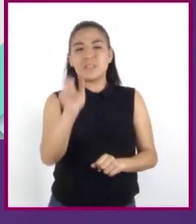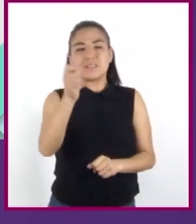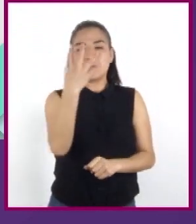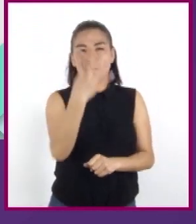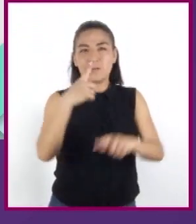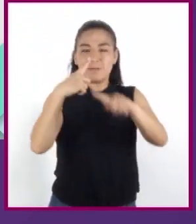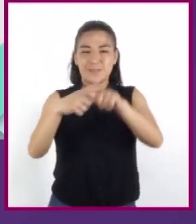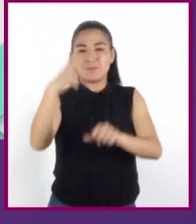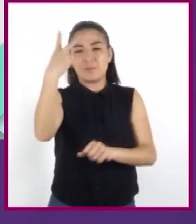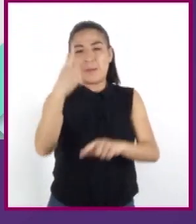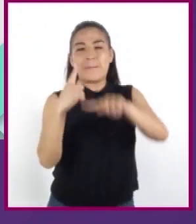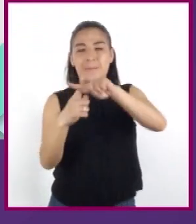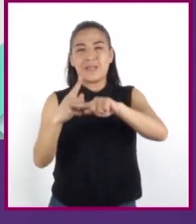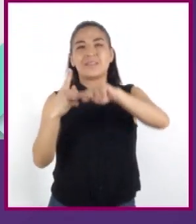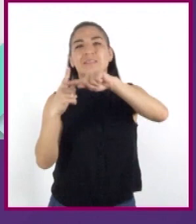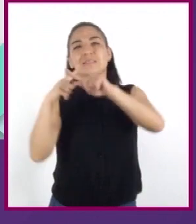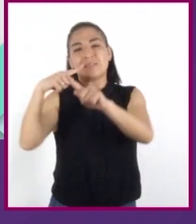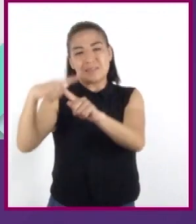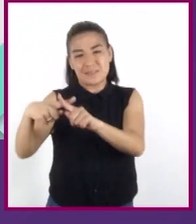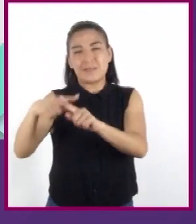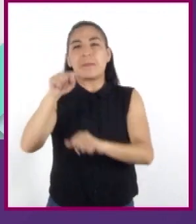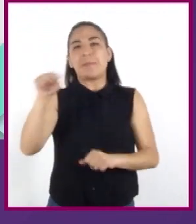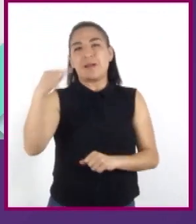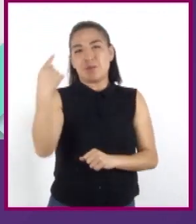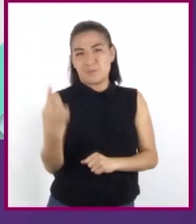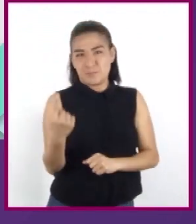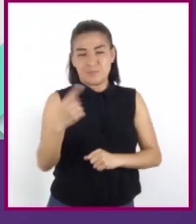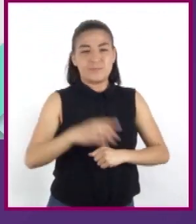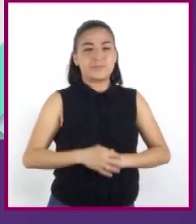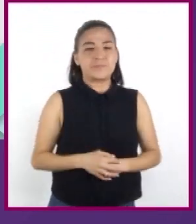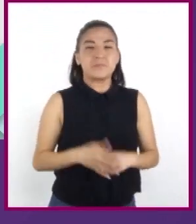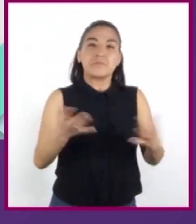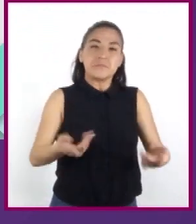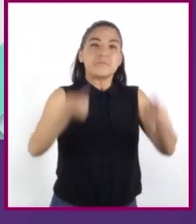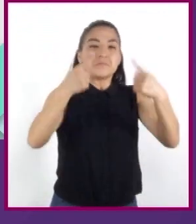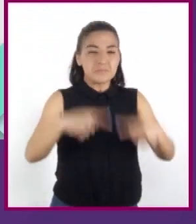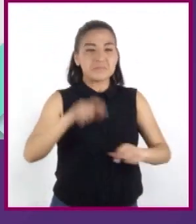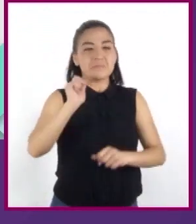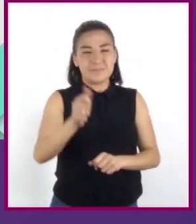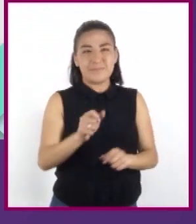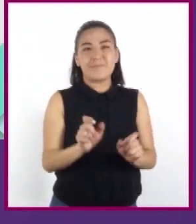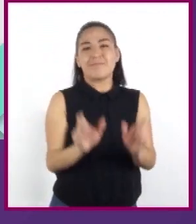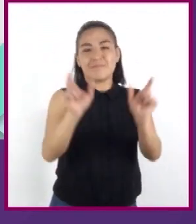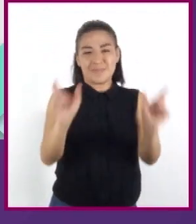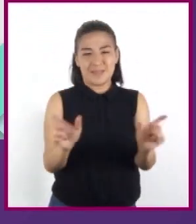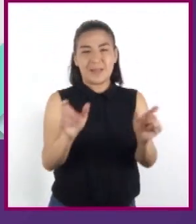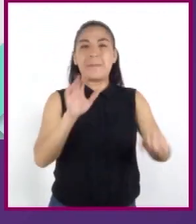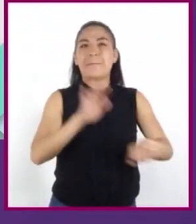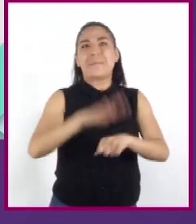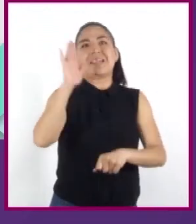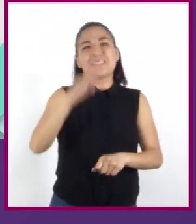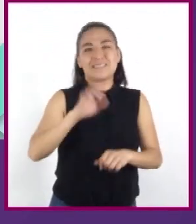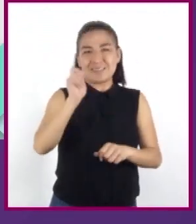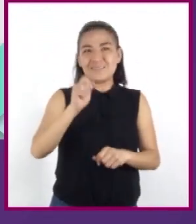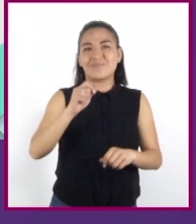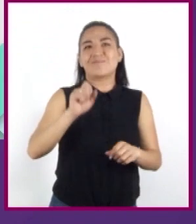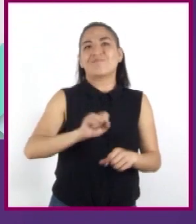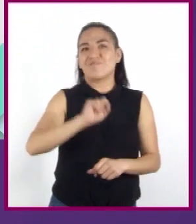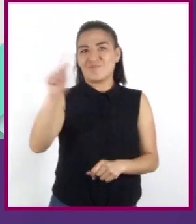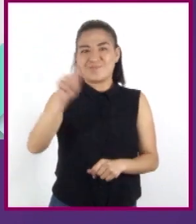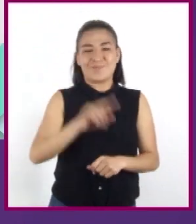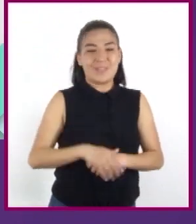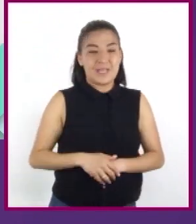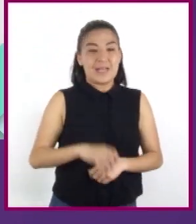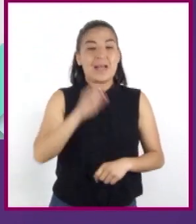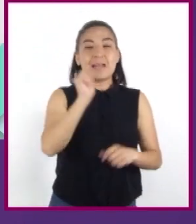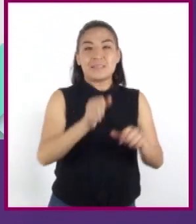4x cuadrada más x menos 1. O una de las factorizaciones más famosas del mundo de las matemáticas, a